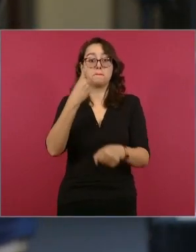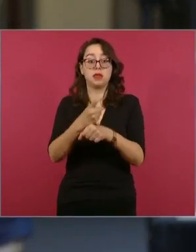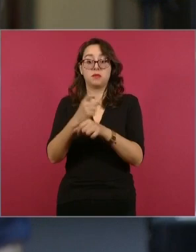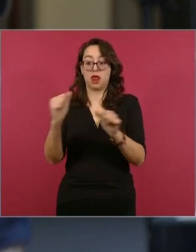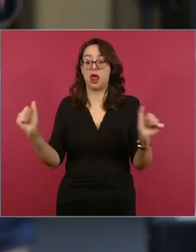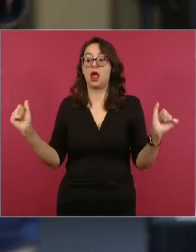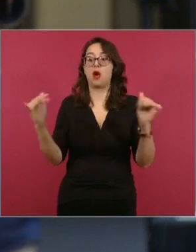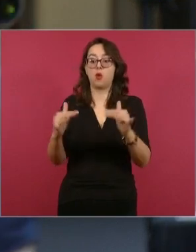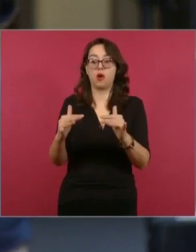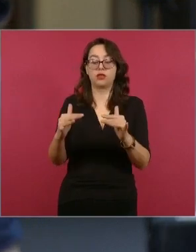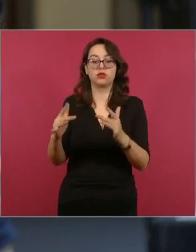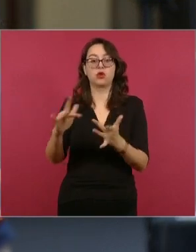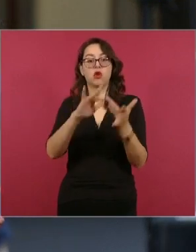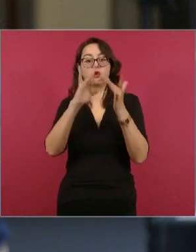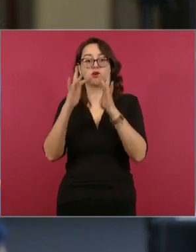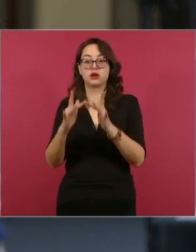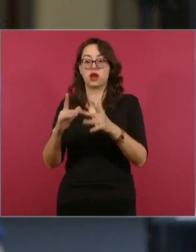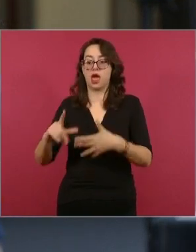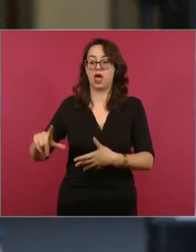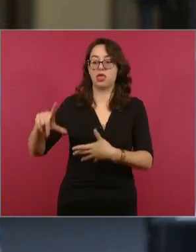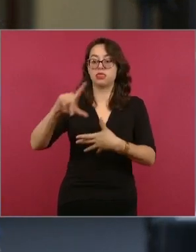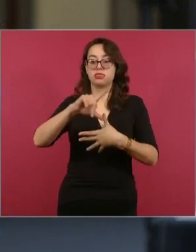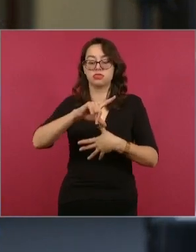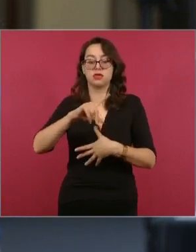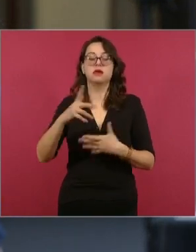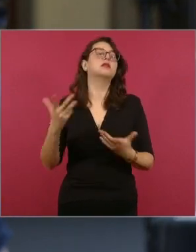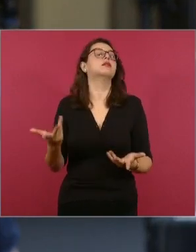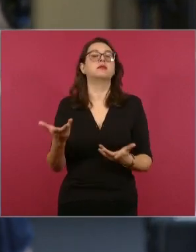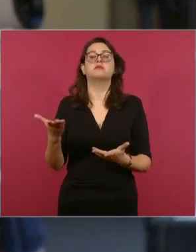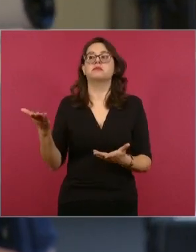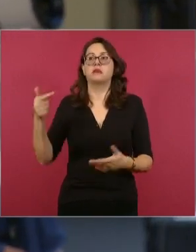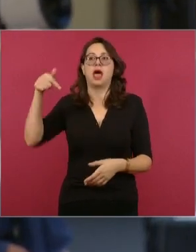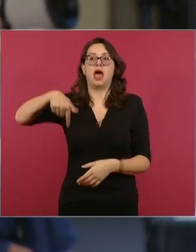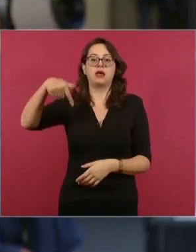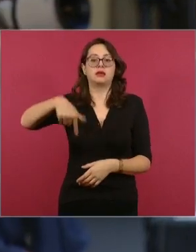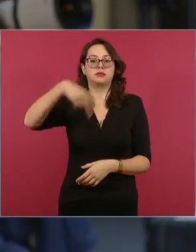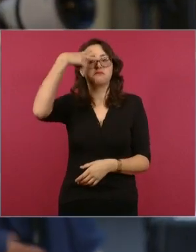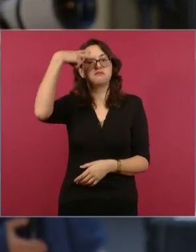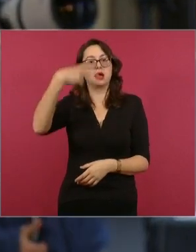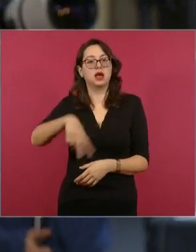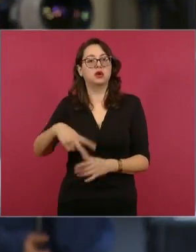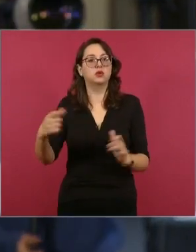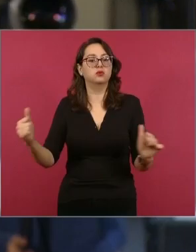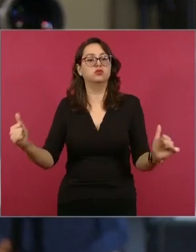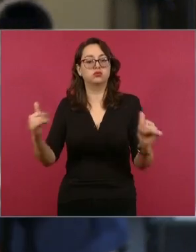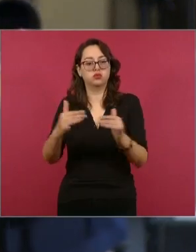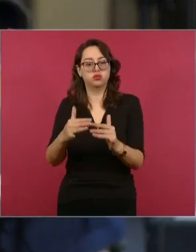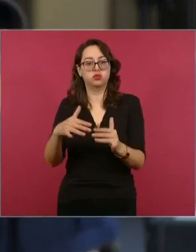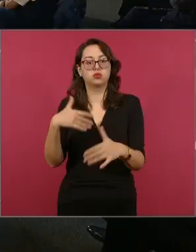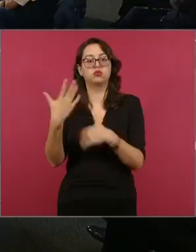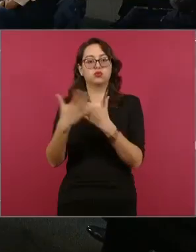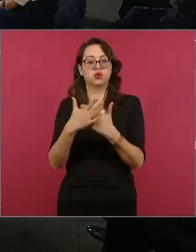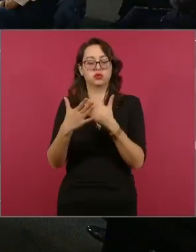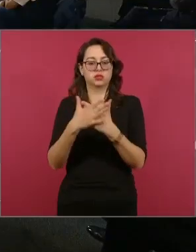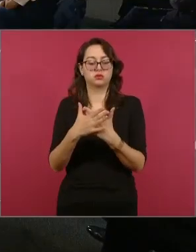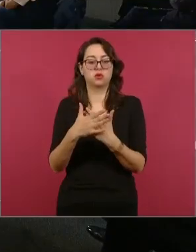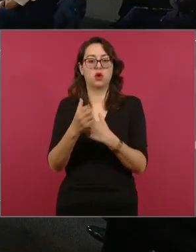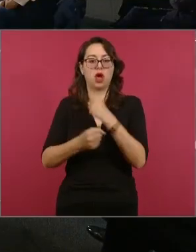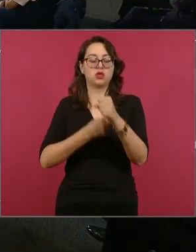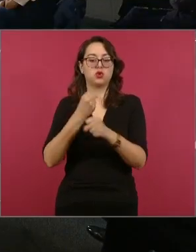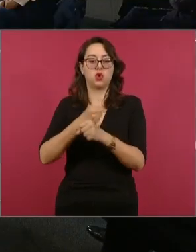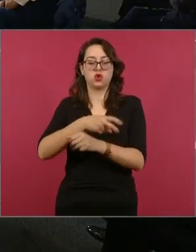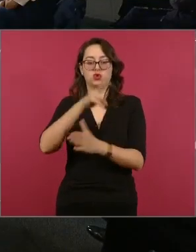lo realizaremos aquí, serán anfitrión el Movimiento Mexicano de Solidaridad con Cuba y será en el primer semestre de 2025.